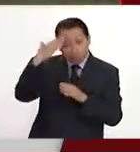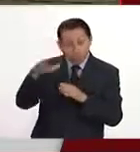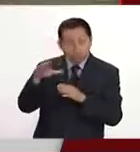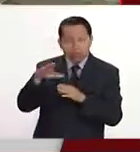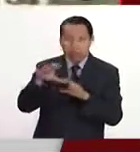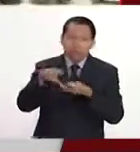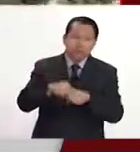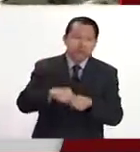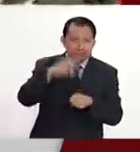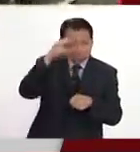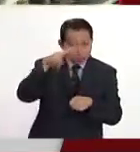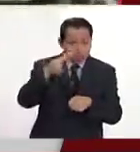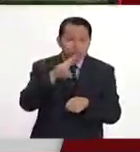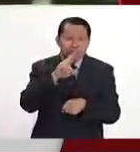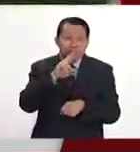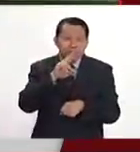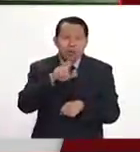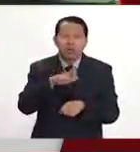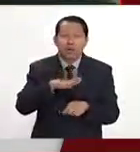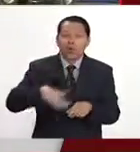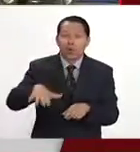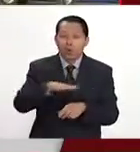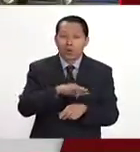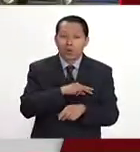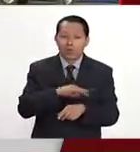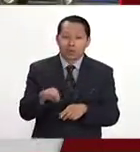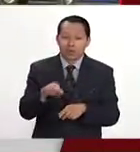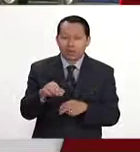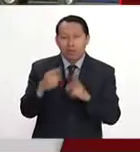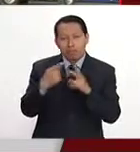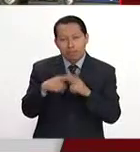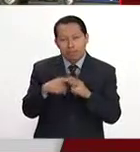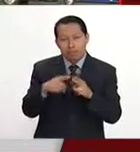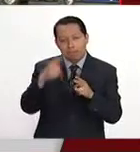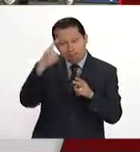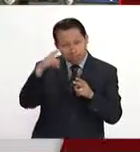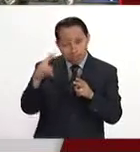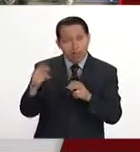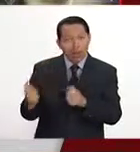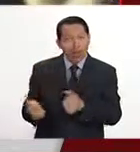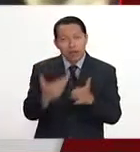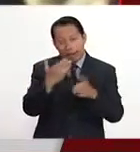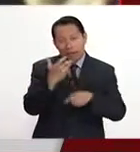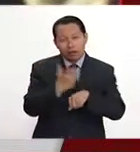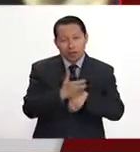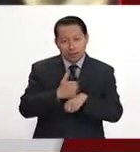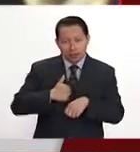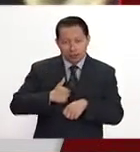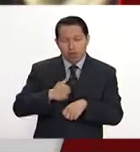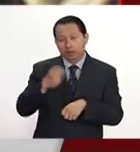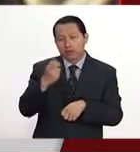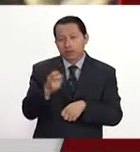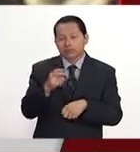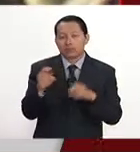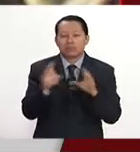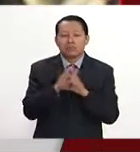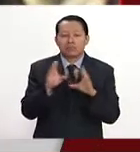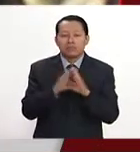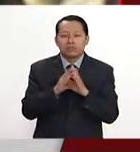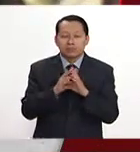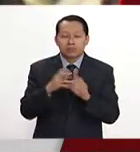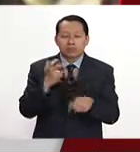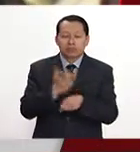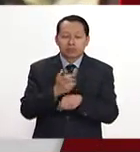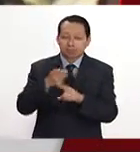en México tienen muchas mejores condiciones para, a partir de ahí, exportar hacia Estados Unidos y Canadá. Una de las cosas en las que Estados